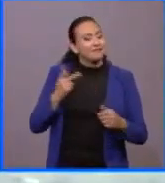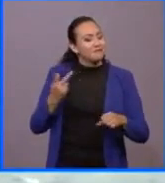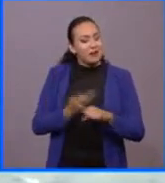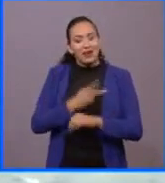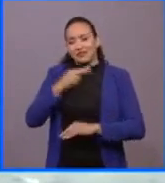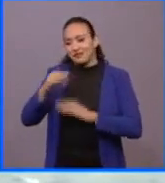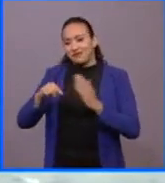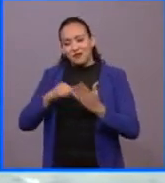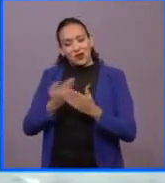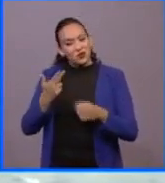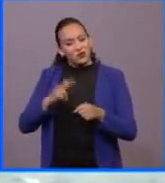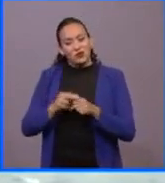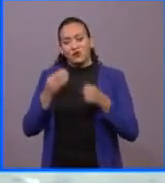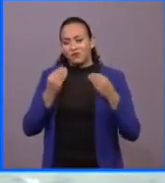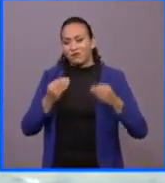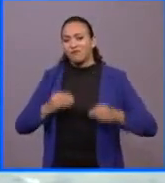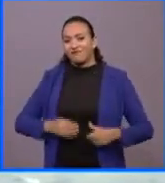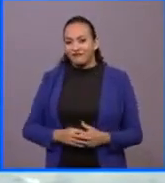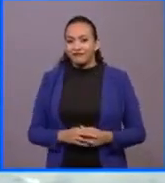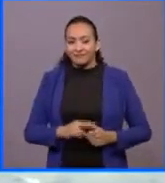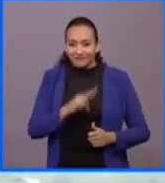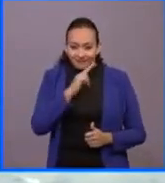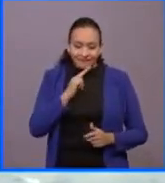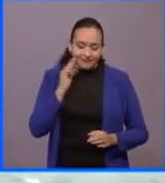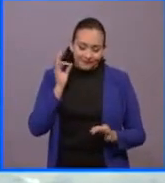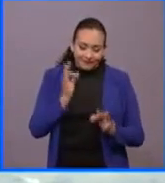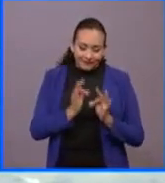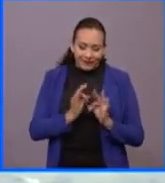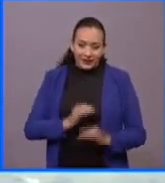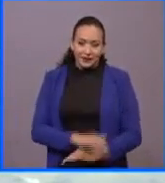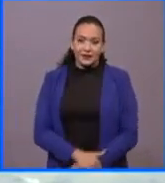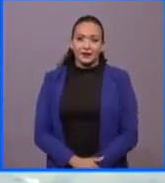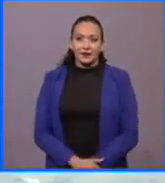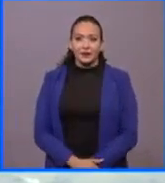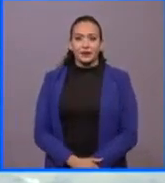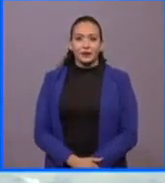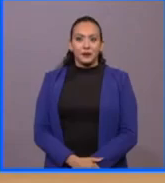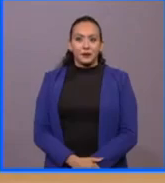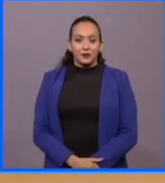fronteras. Ese reporte que tenemos desde la sede alterna de la Suprema Corte.